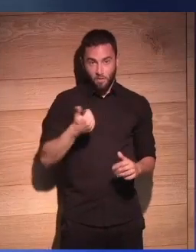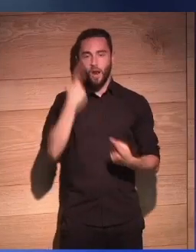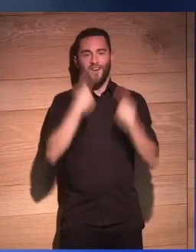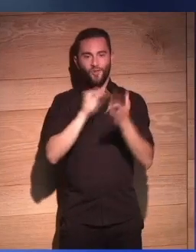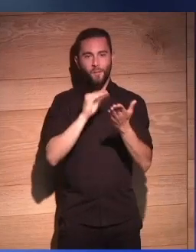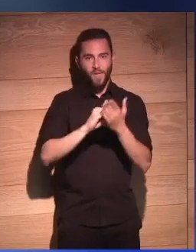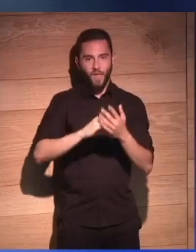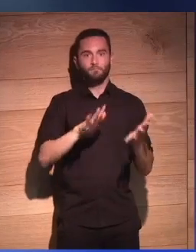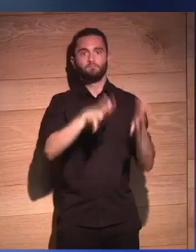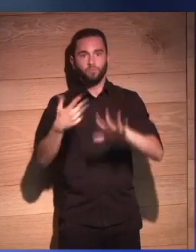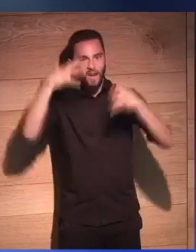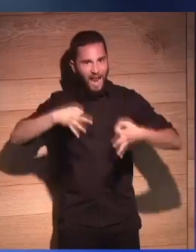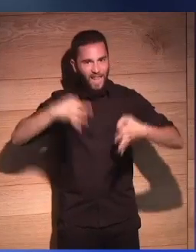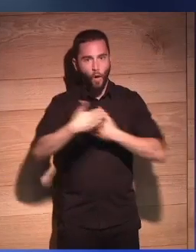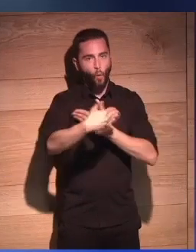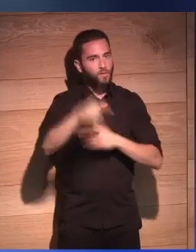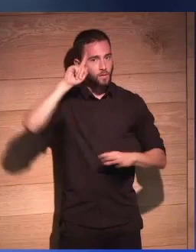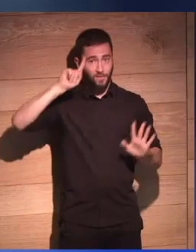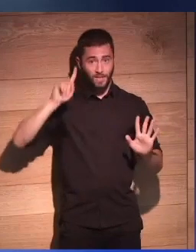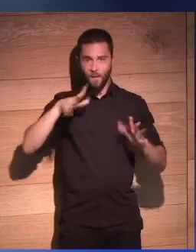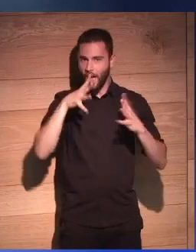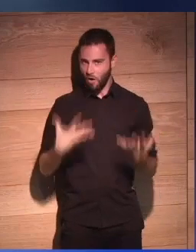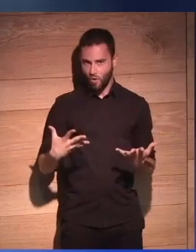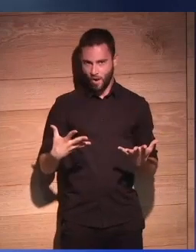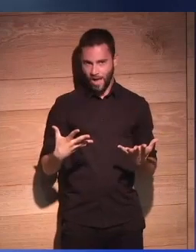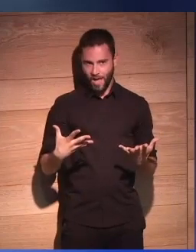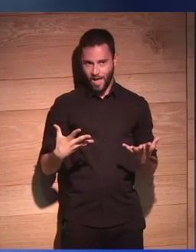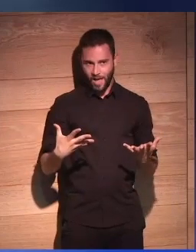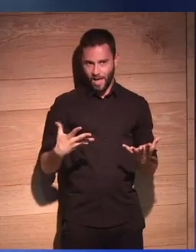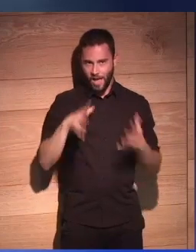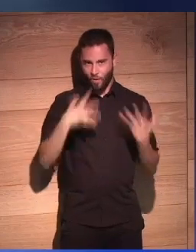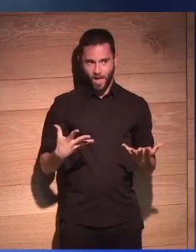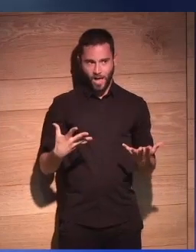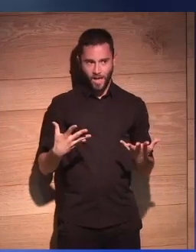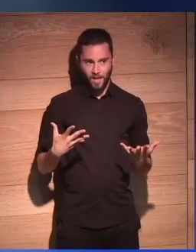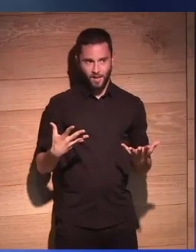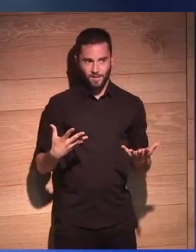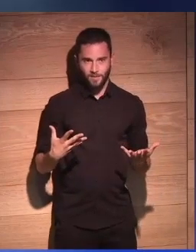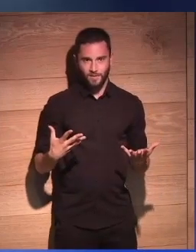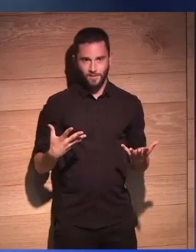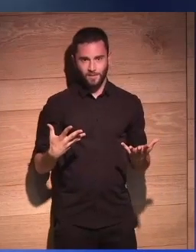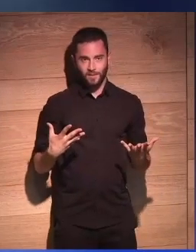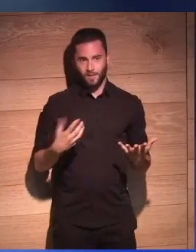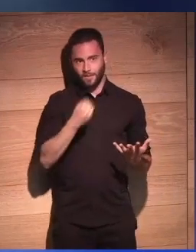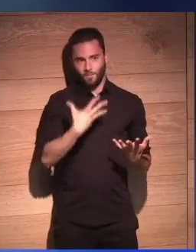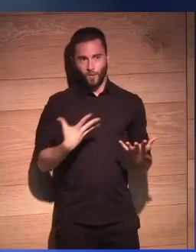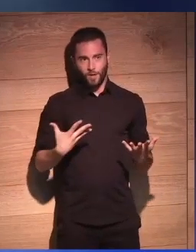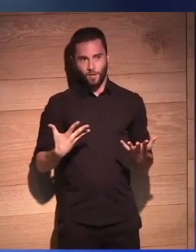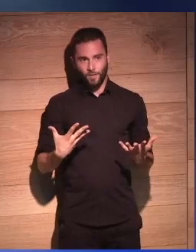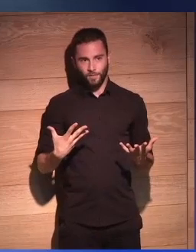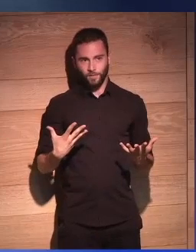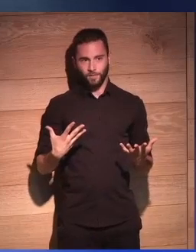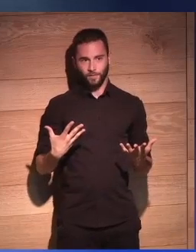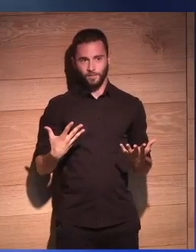veces se vuelve realidad, no se sabe cuándo. Por ahora no es todos en este. Bueno, hay,